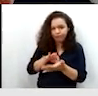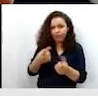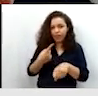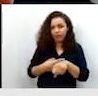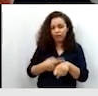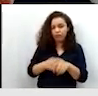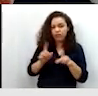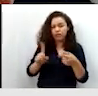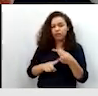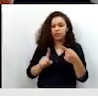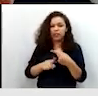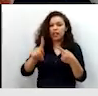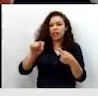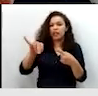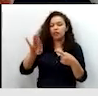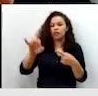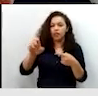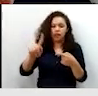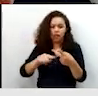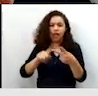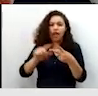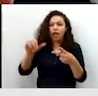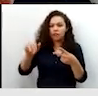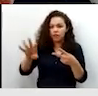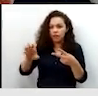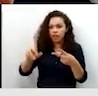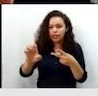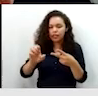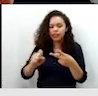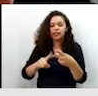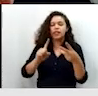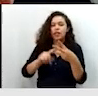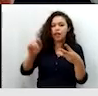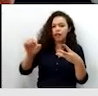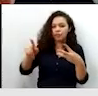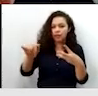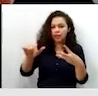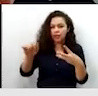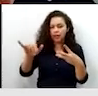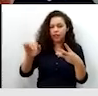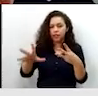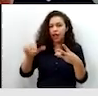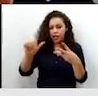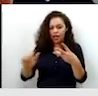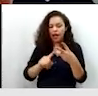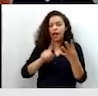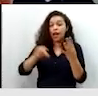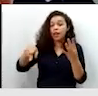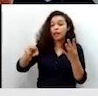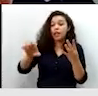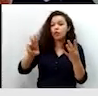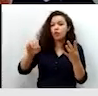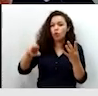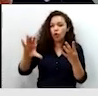una fiebre tifoidea, amibiasis, hepatitis tipo A, diarreas tipos virales por el neumococo.